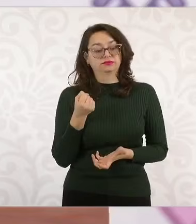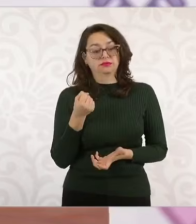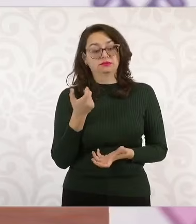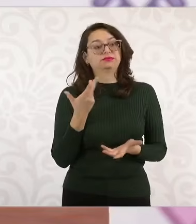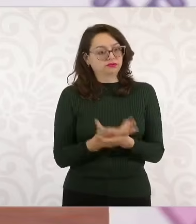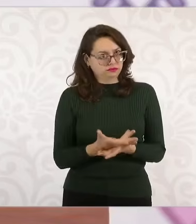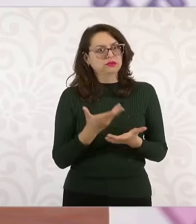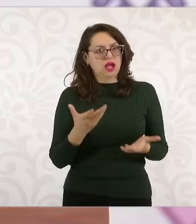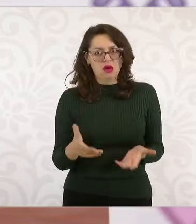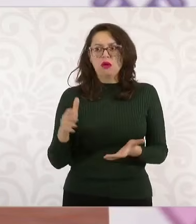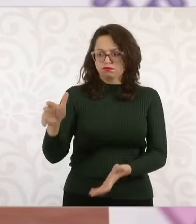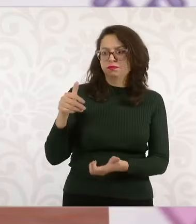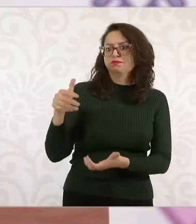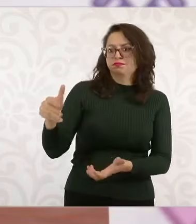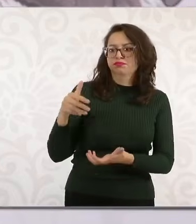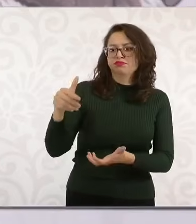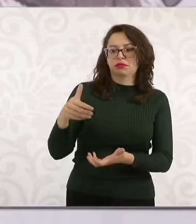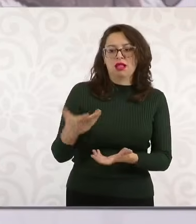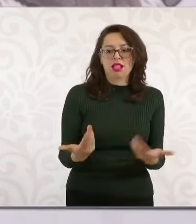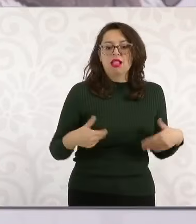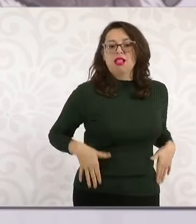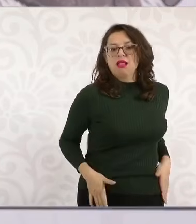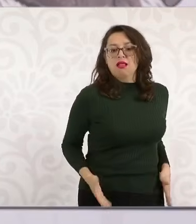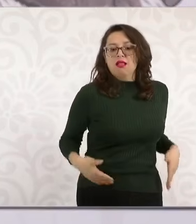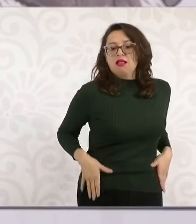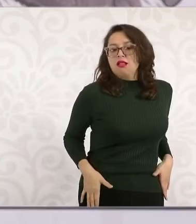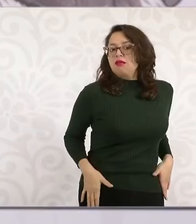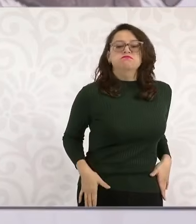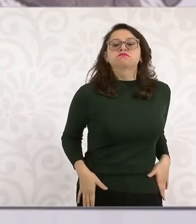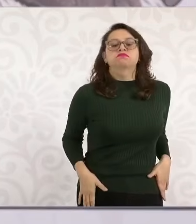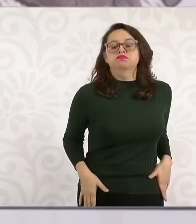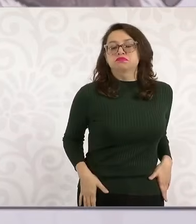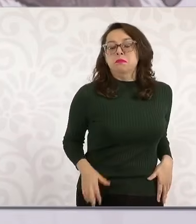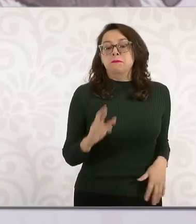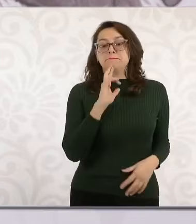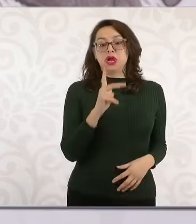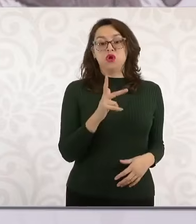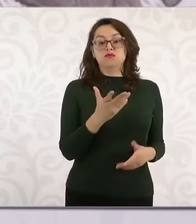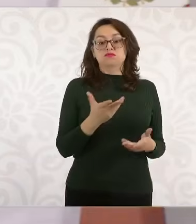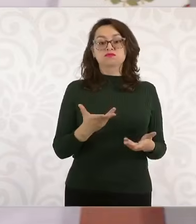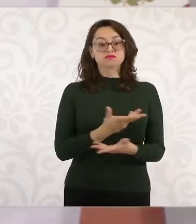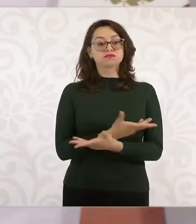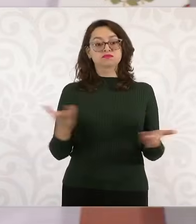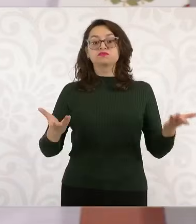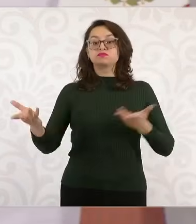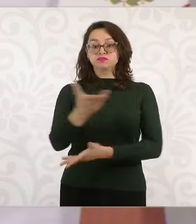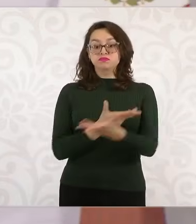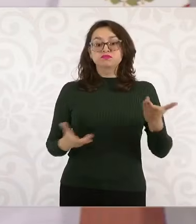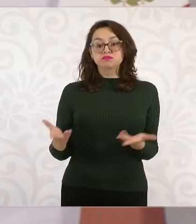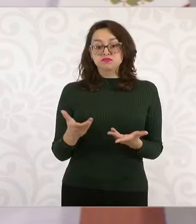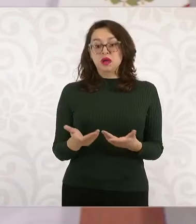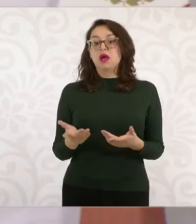la corrupción que había antes y además ya se prohibió el descuento de los